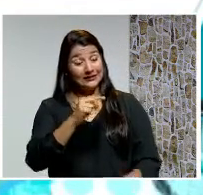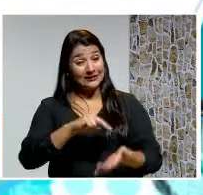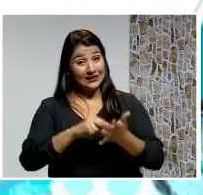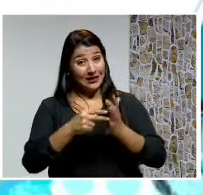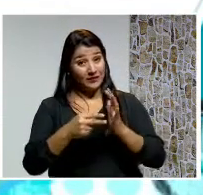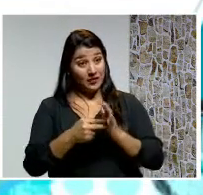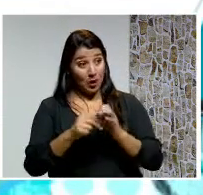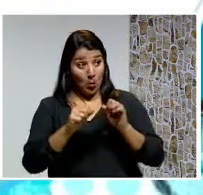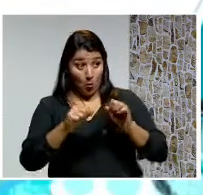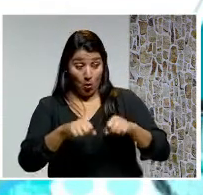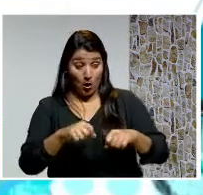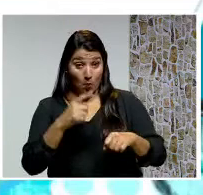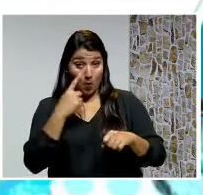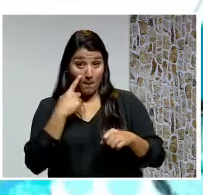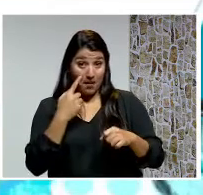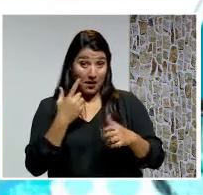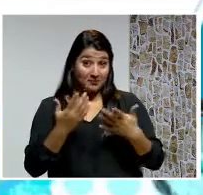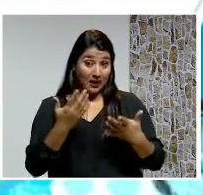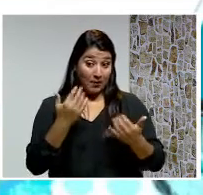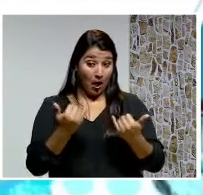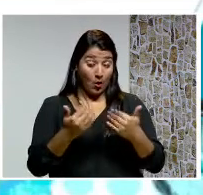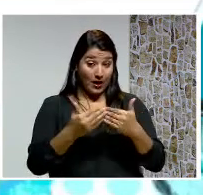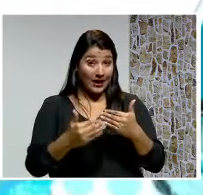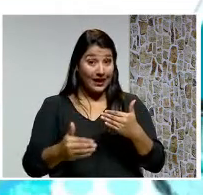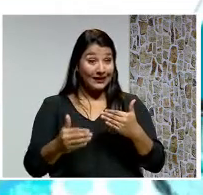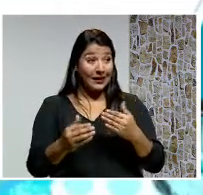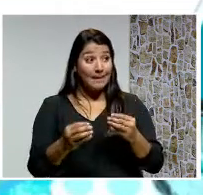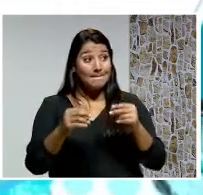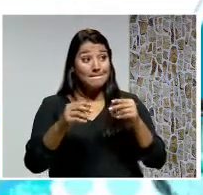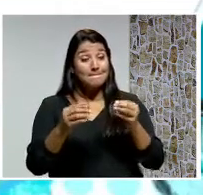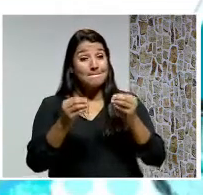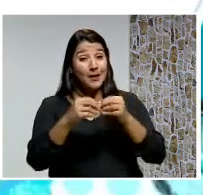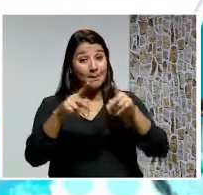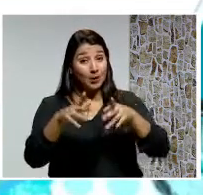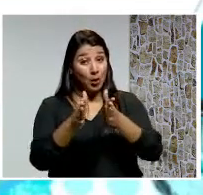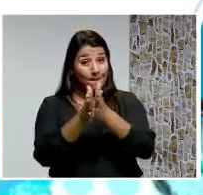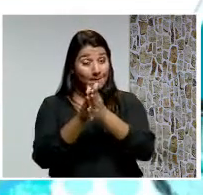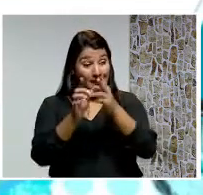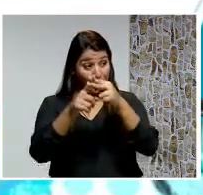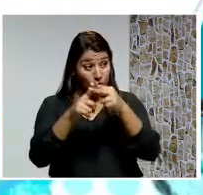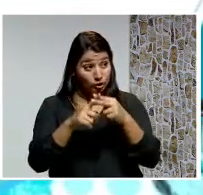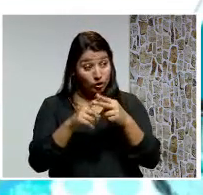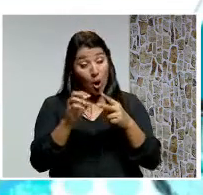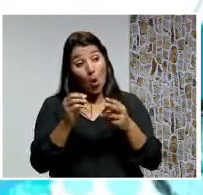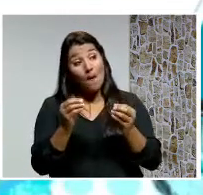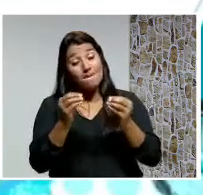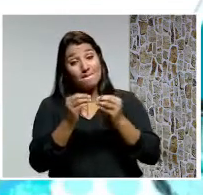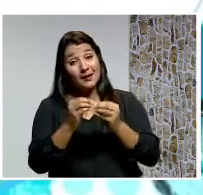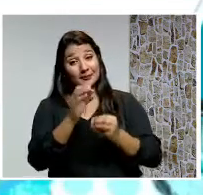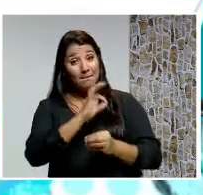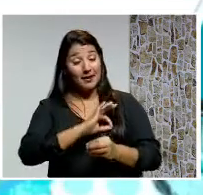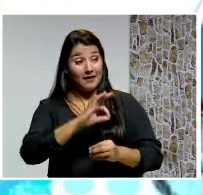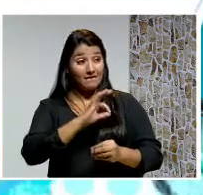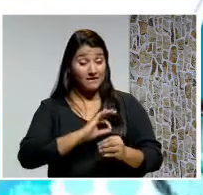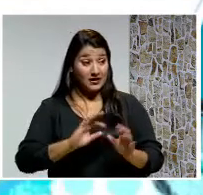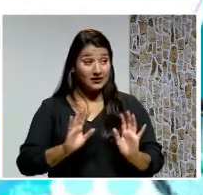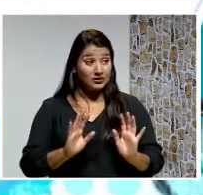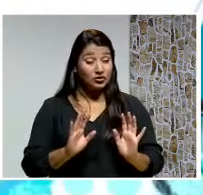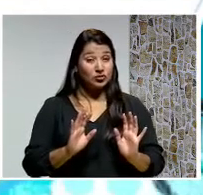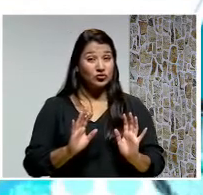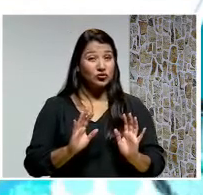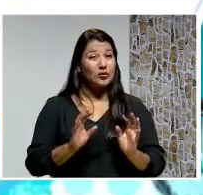colocación entonces de créditos o quizás más beneficios, sobre todo en el sector comercio que se ha visto tan afectado estos últimos